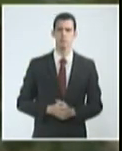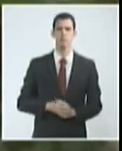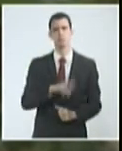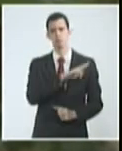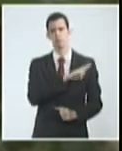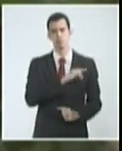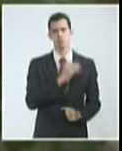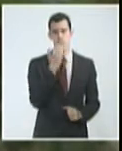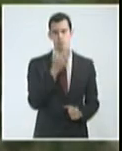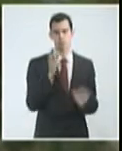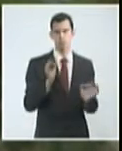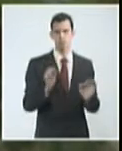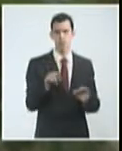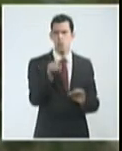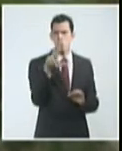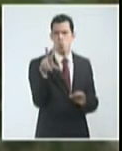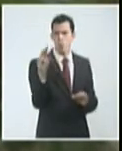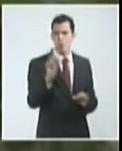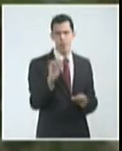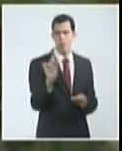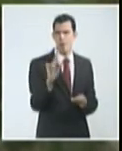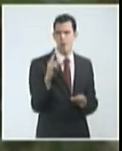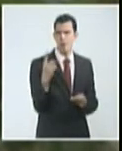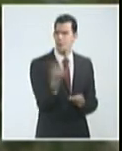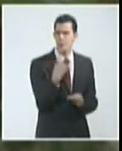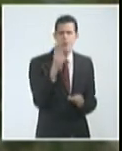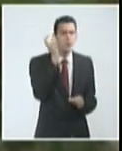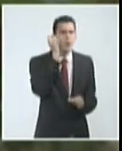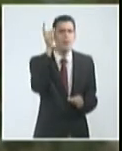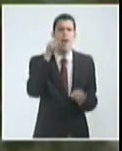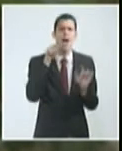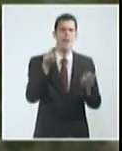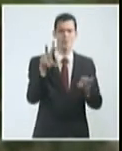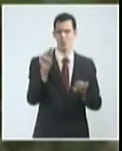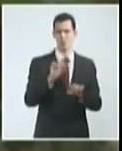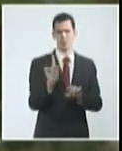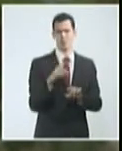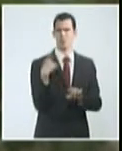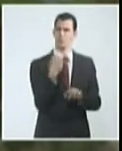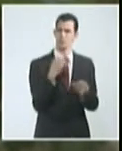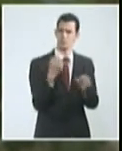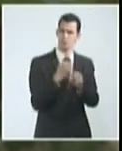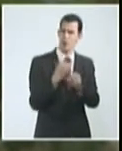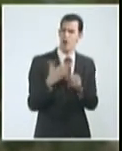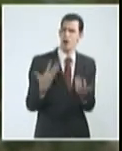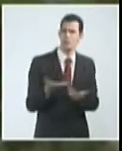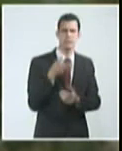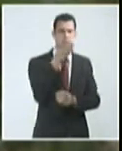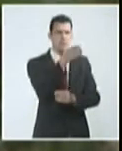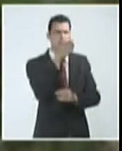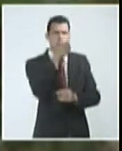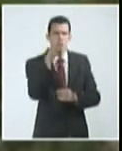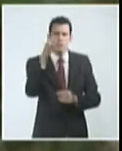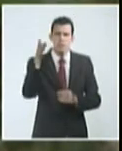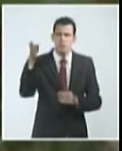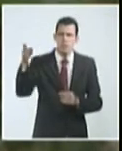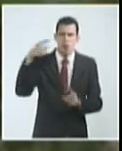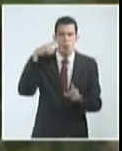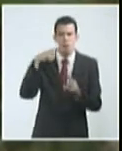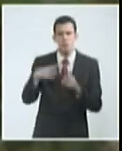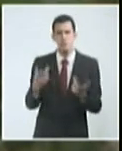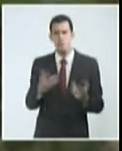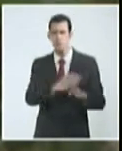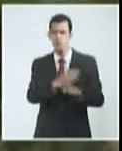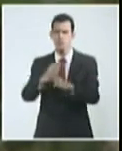no es algo nuevo. Nosotros veníamos realizando también un sistema intenso de visitas en composición de todo el